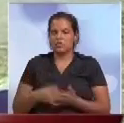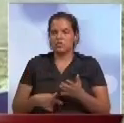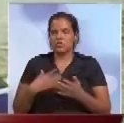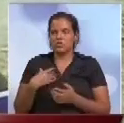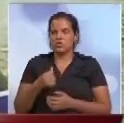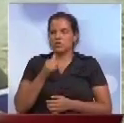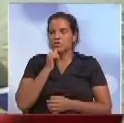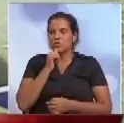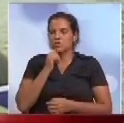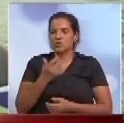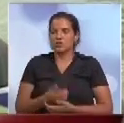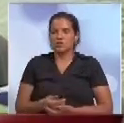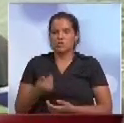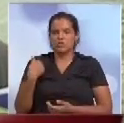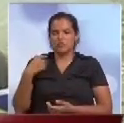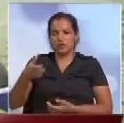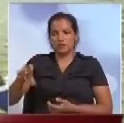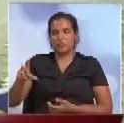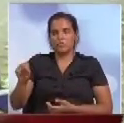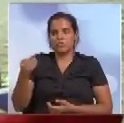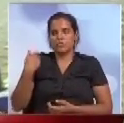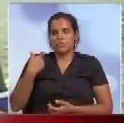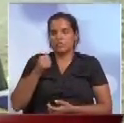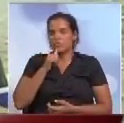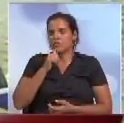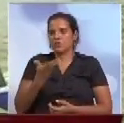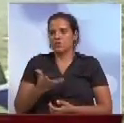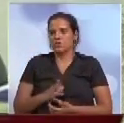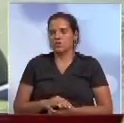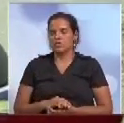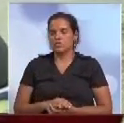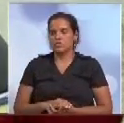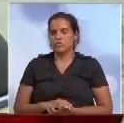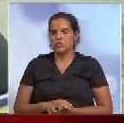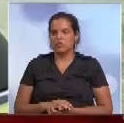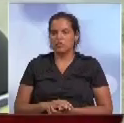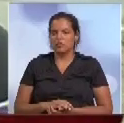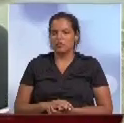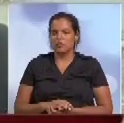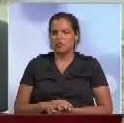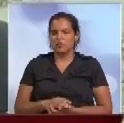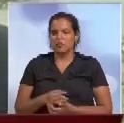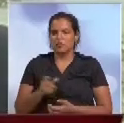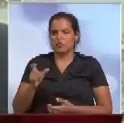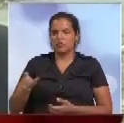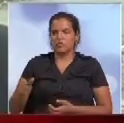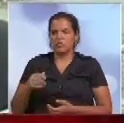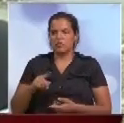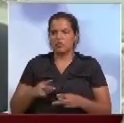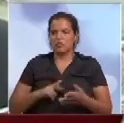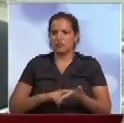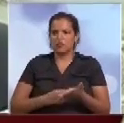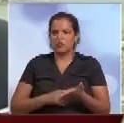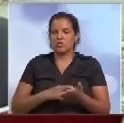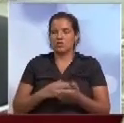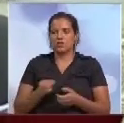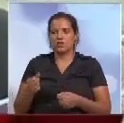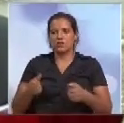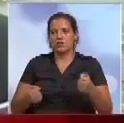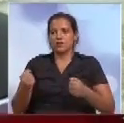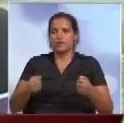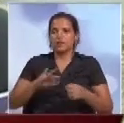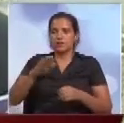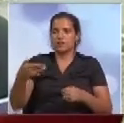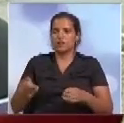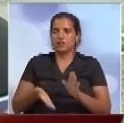nos manden el agua. Tenemos aquí la llave, pero el agua no nos llega. Que entre los moradores reunir una camioneta